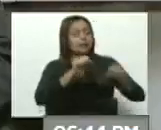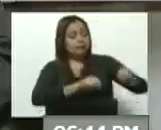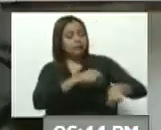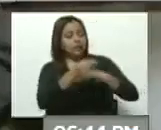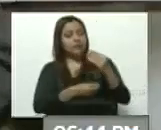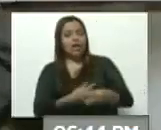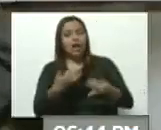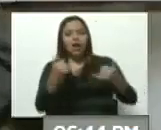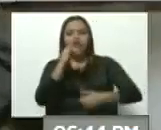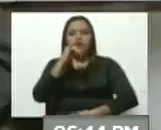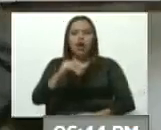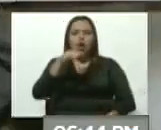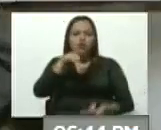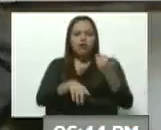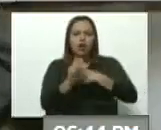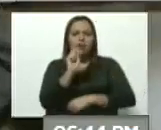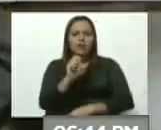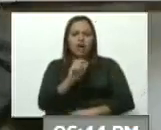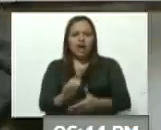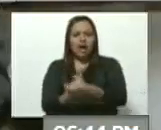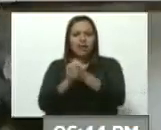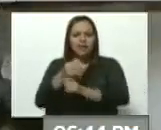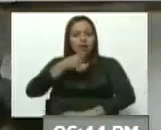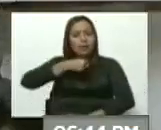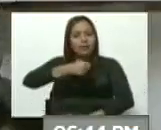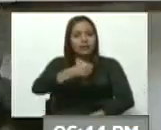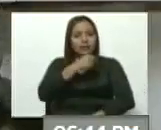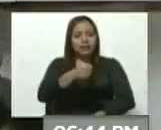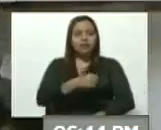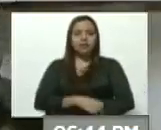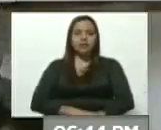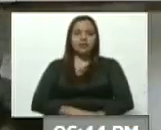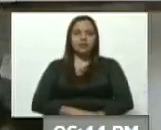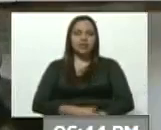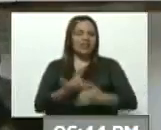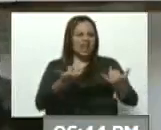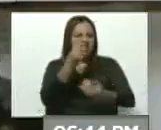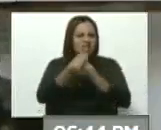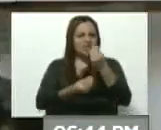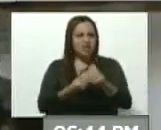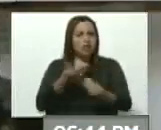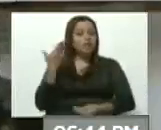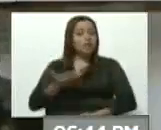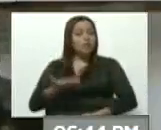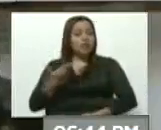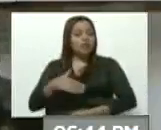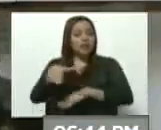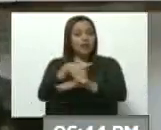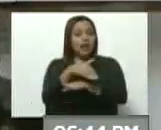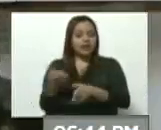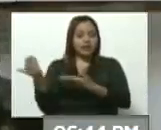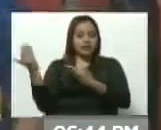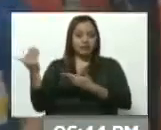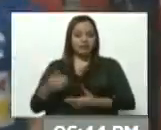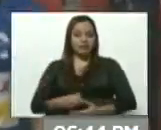Vamos ahora con una información de última hora de nuestros amigos de prensa, que está ocurriendo algo muy importante en la calle.